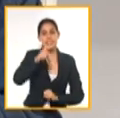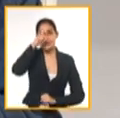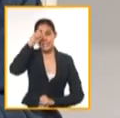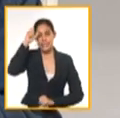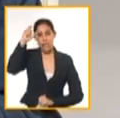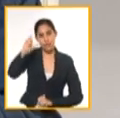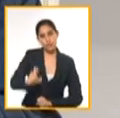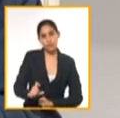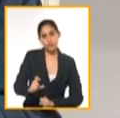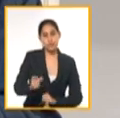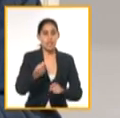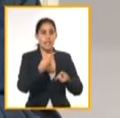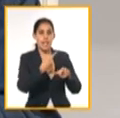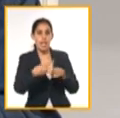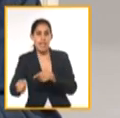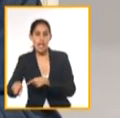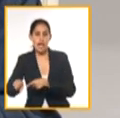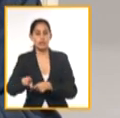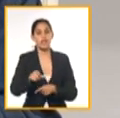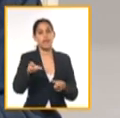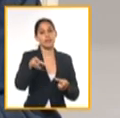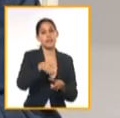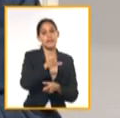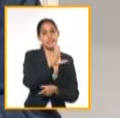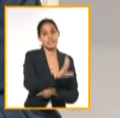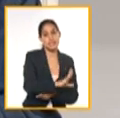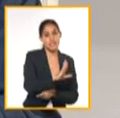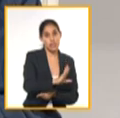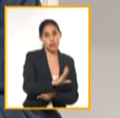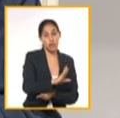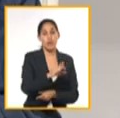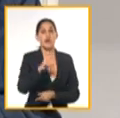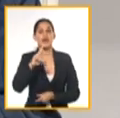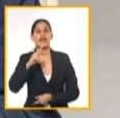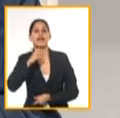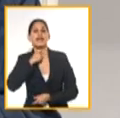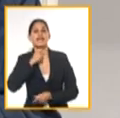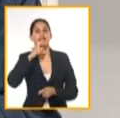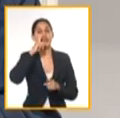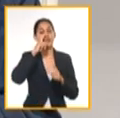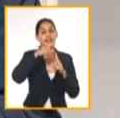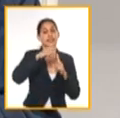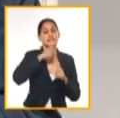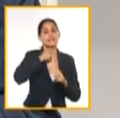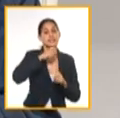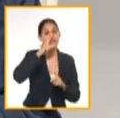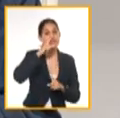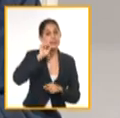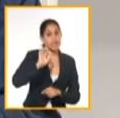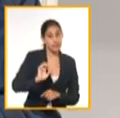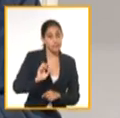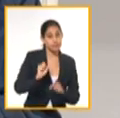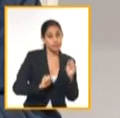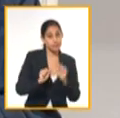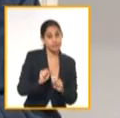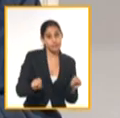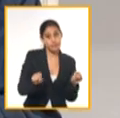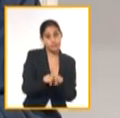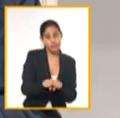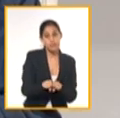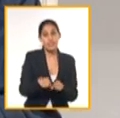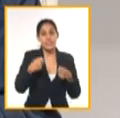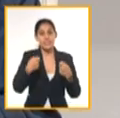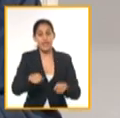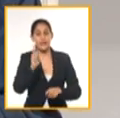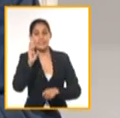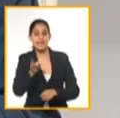la unidad número 5 de la CT Antonio Maceo en Renté. Estas unidades, bueno, como se conoce, la unidad de Césped debe estar la 3 antes del verano